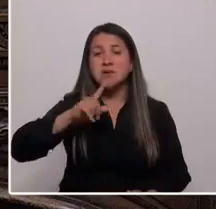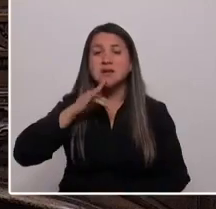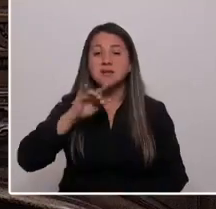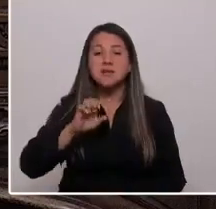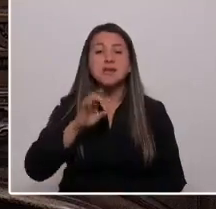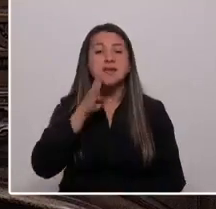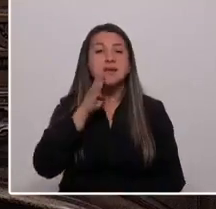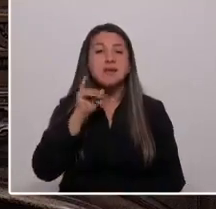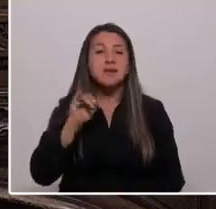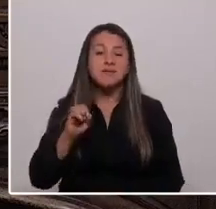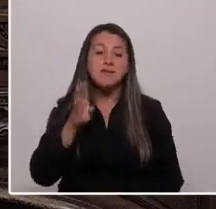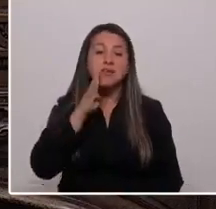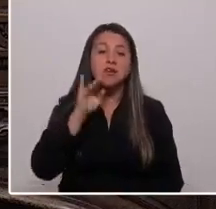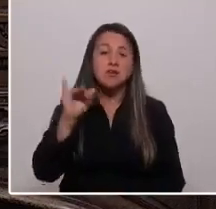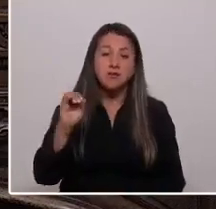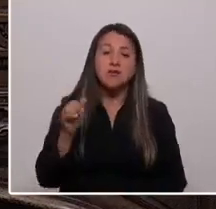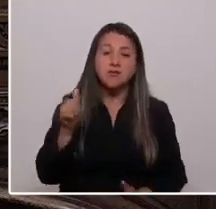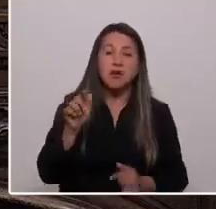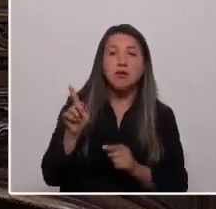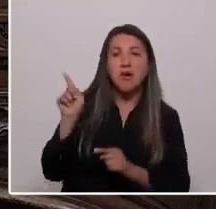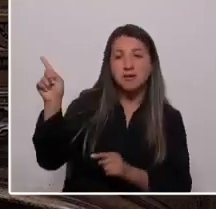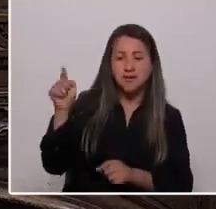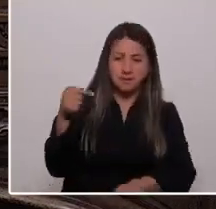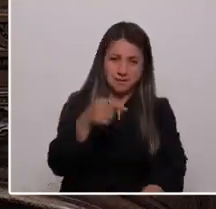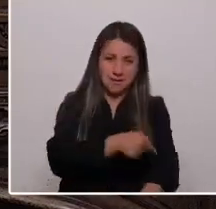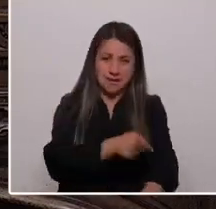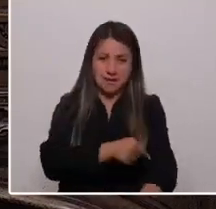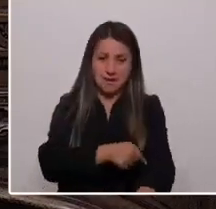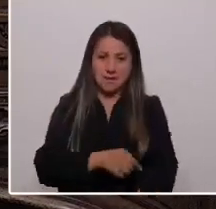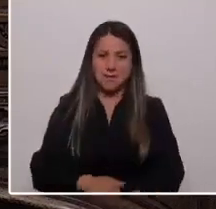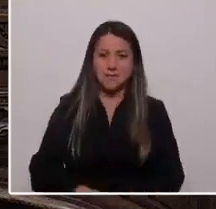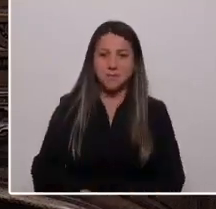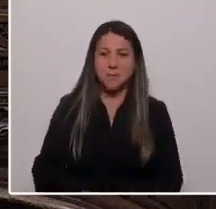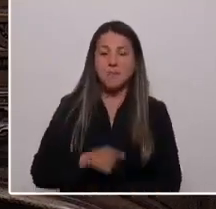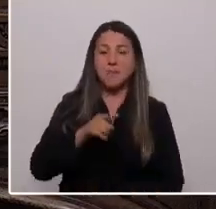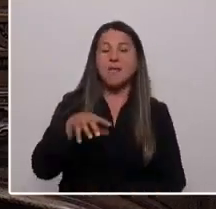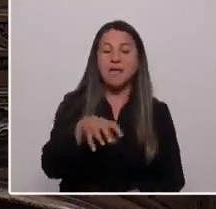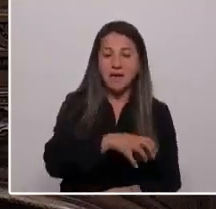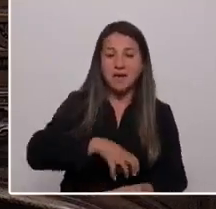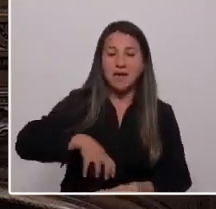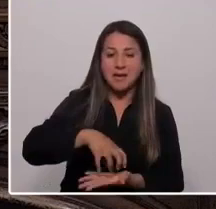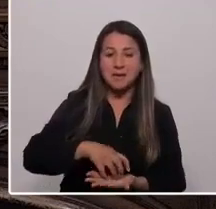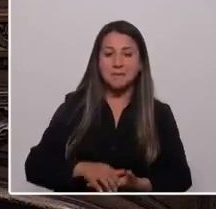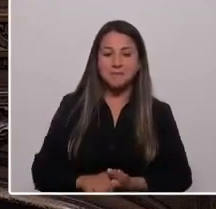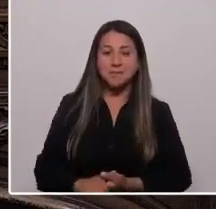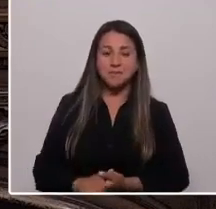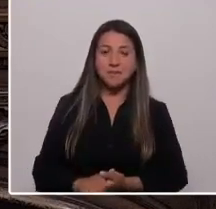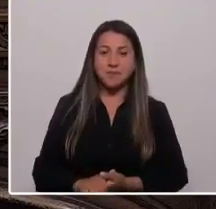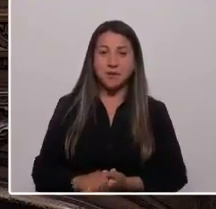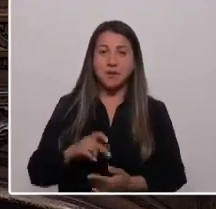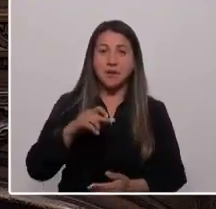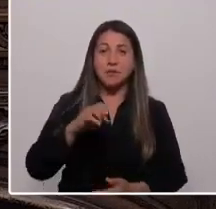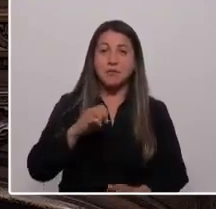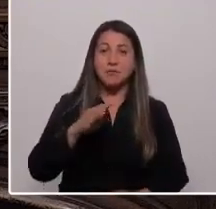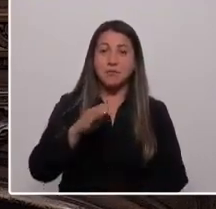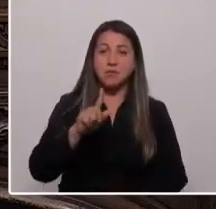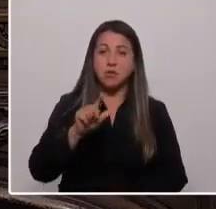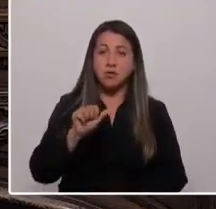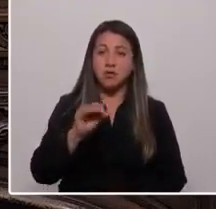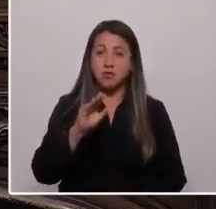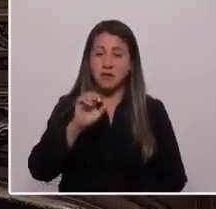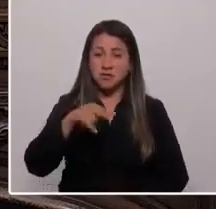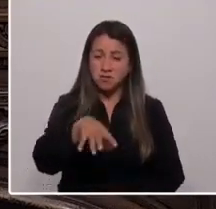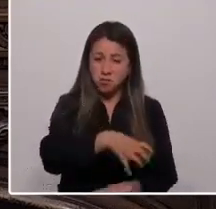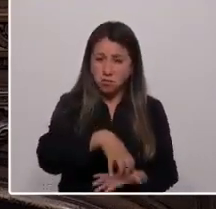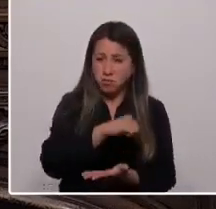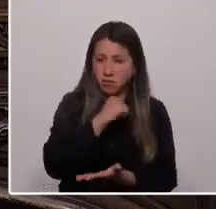bueno ahí está en esta población conocí a una de